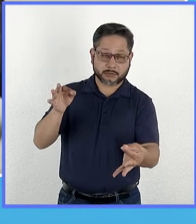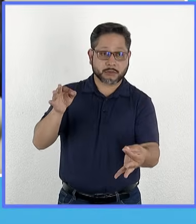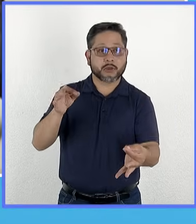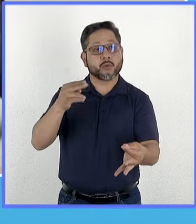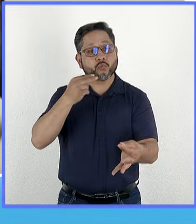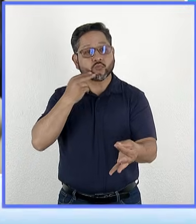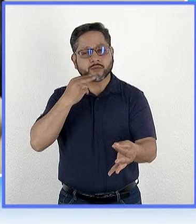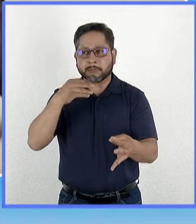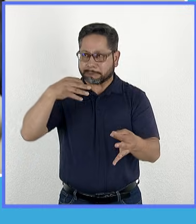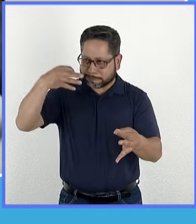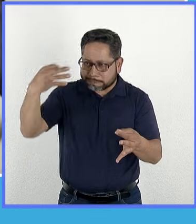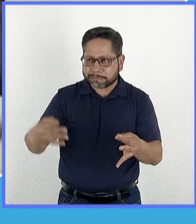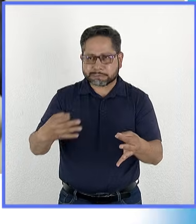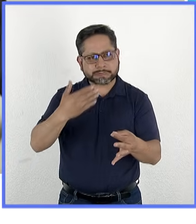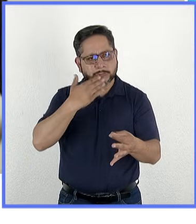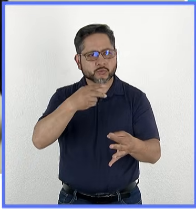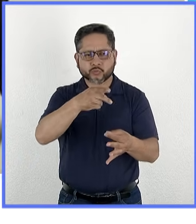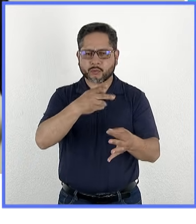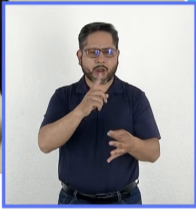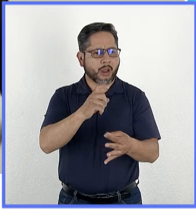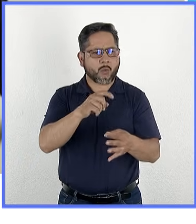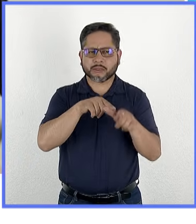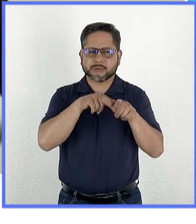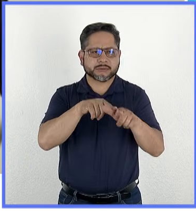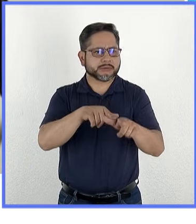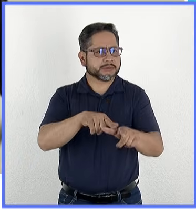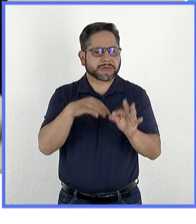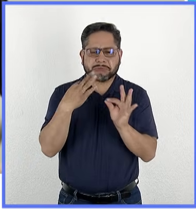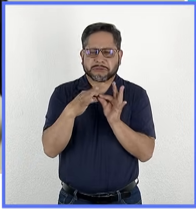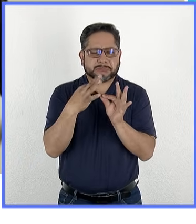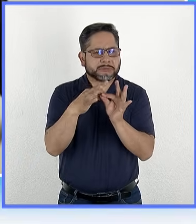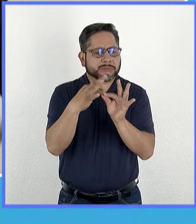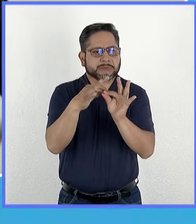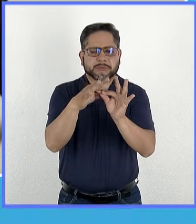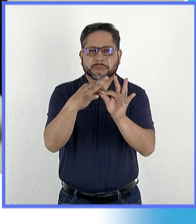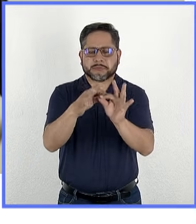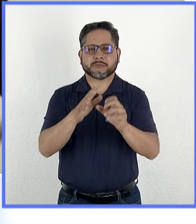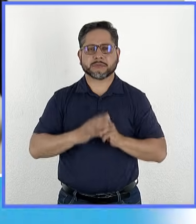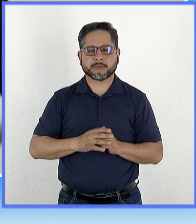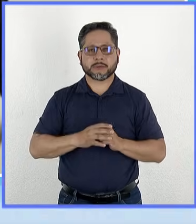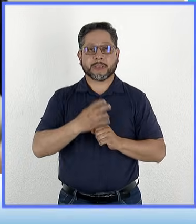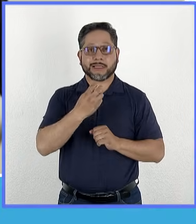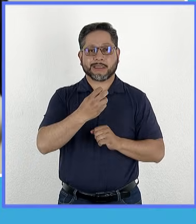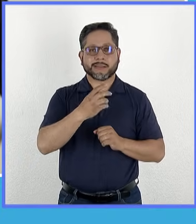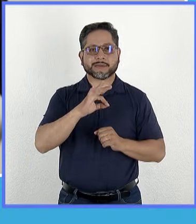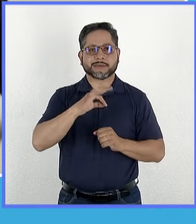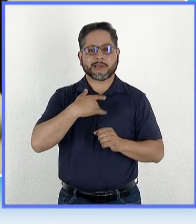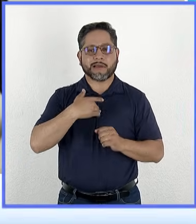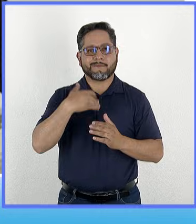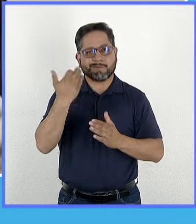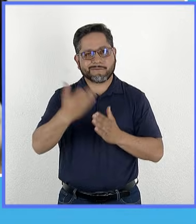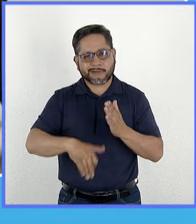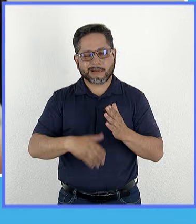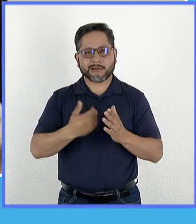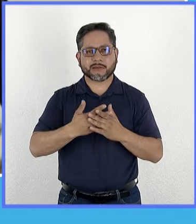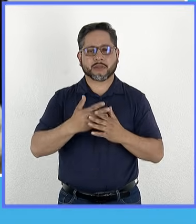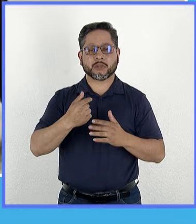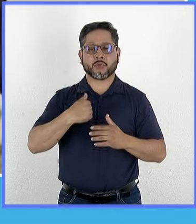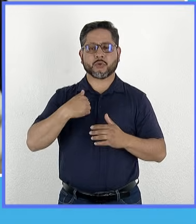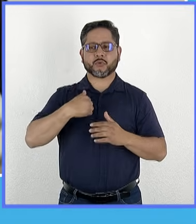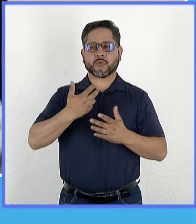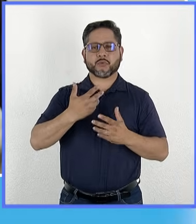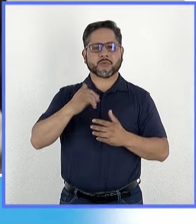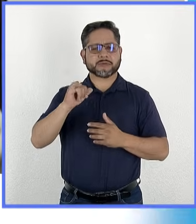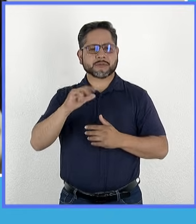operación obedezca a una necesidad real de volúmenes de agua y no al capricho y a la